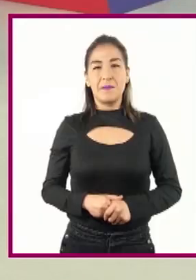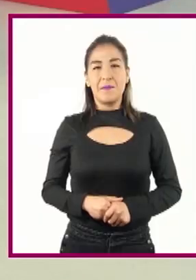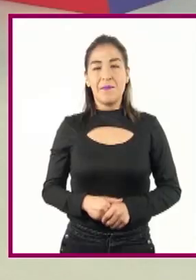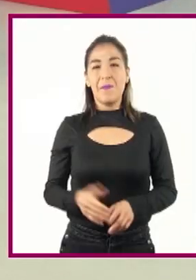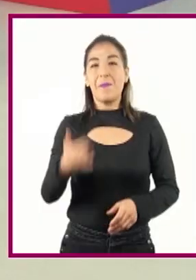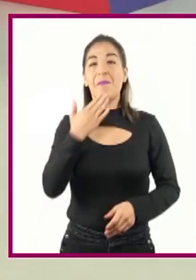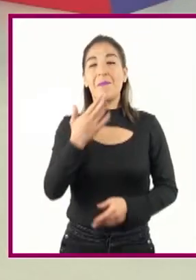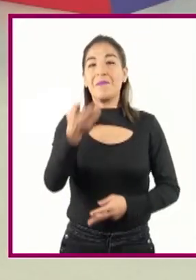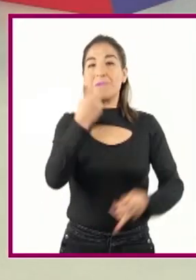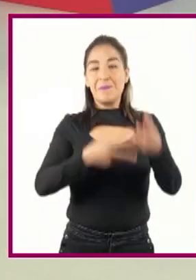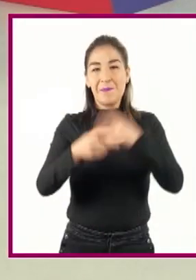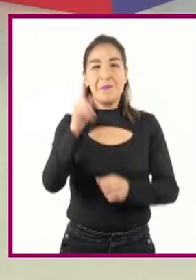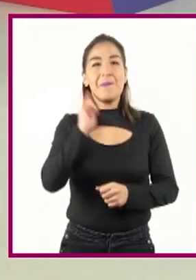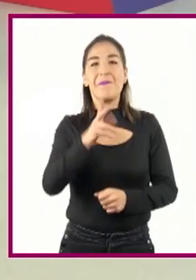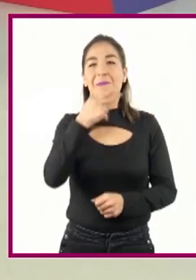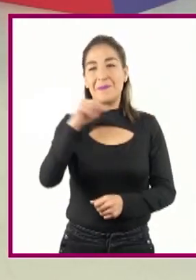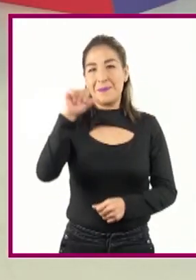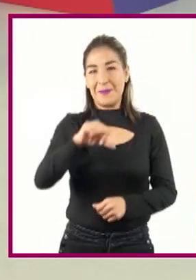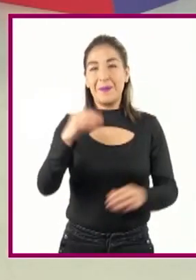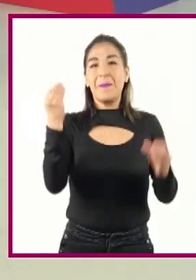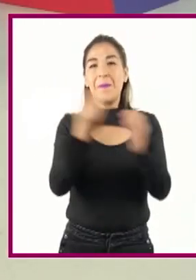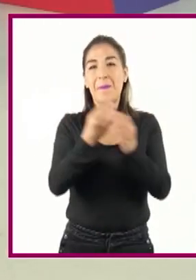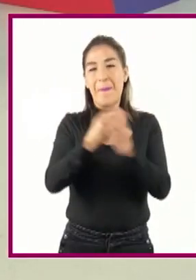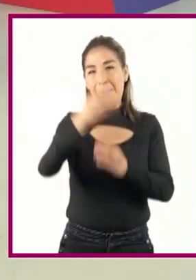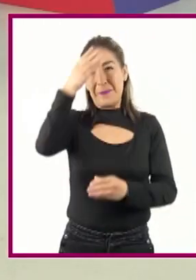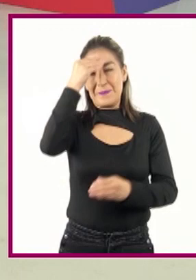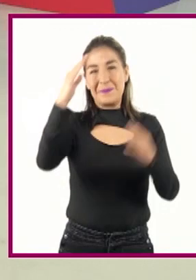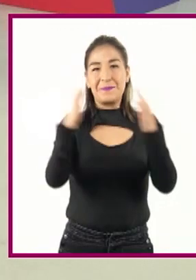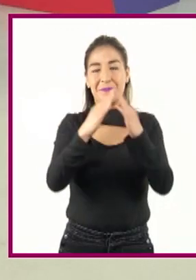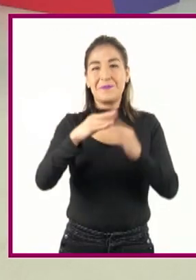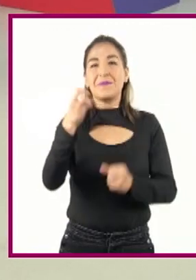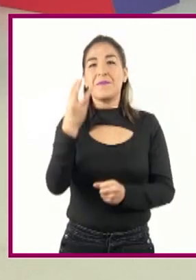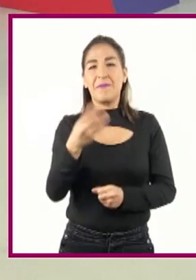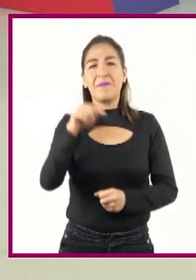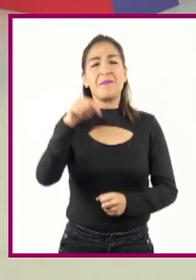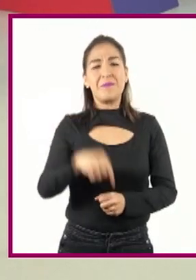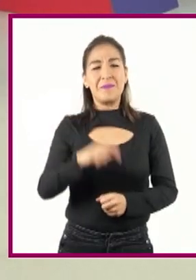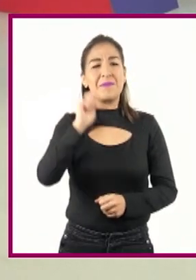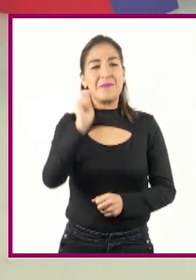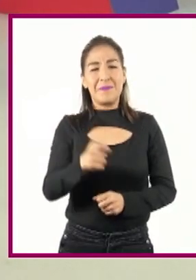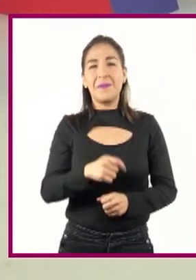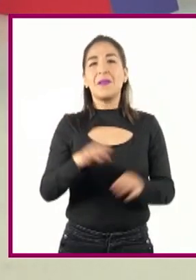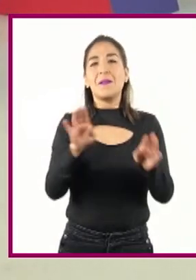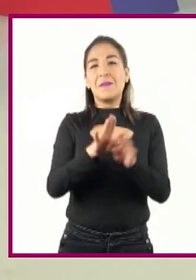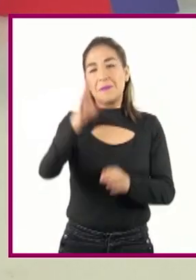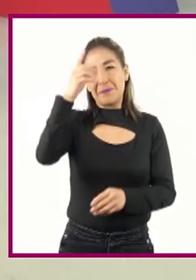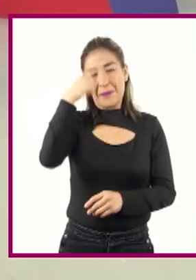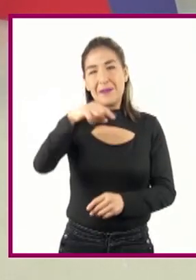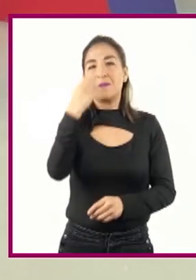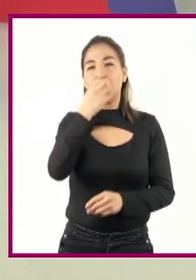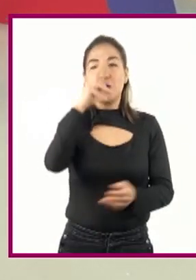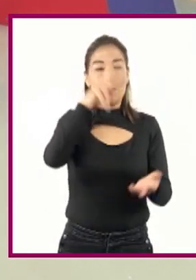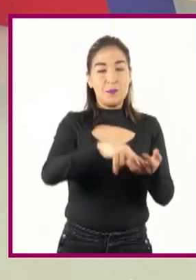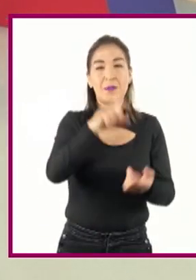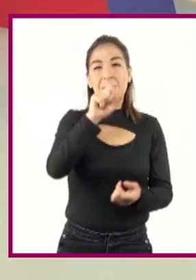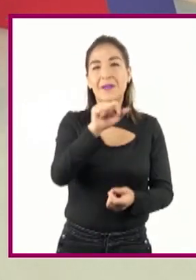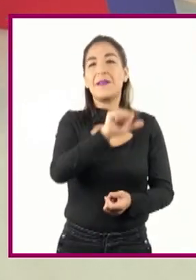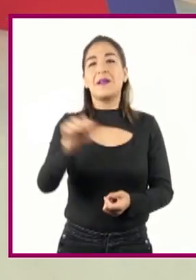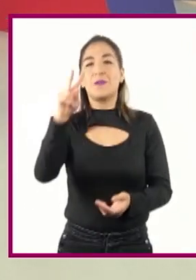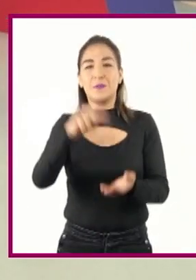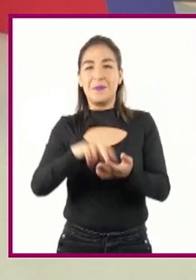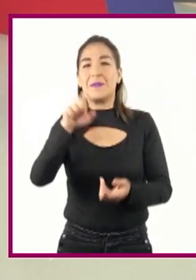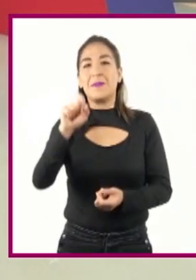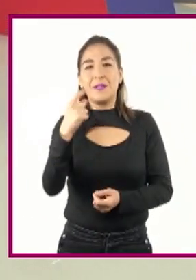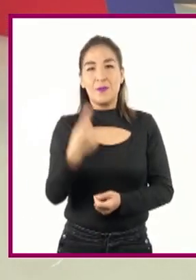Bienvenidas y bienvenidos a una sesión más de Aprende en Casa 3, nuestra estrategia de aprendizaje para el ciclo escolar